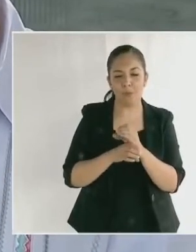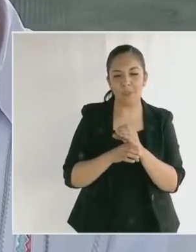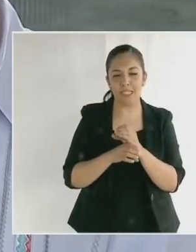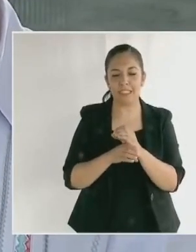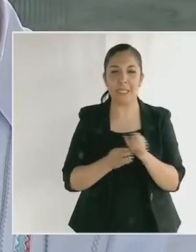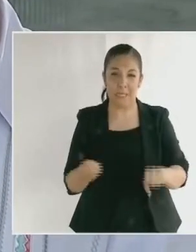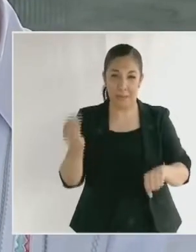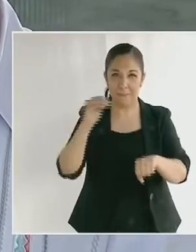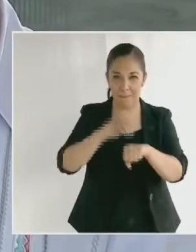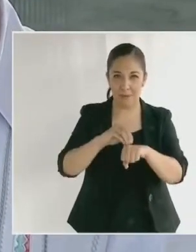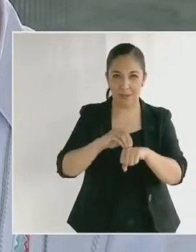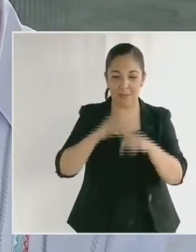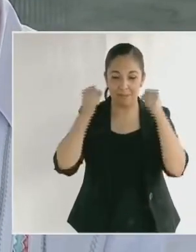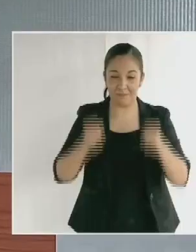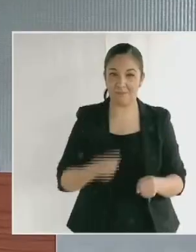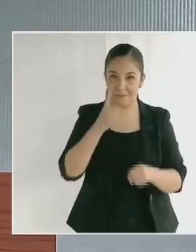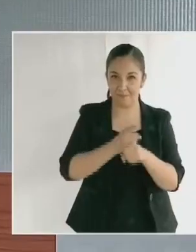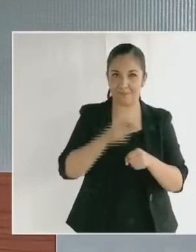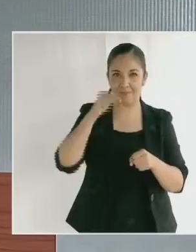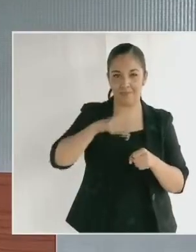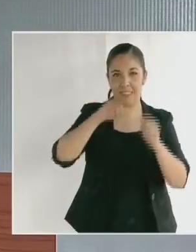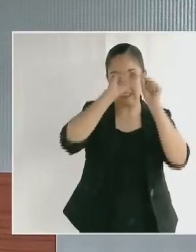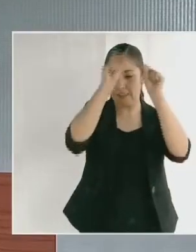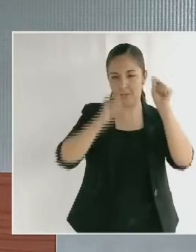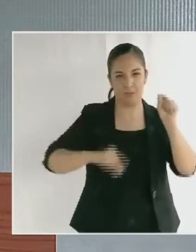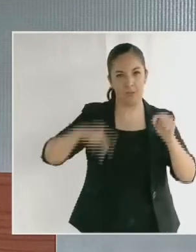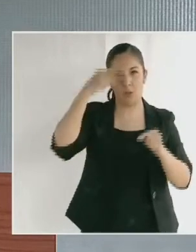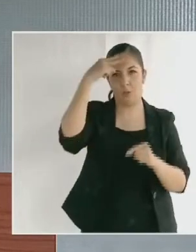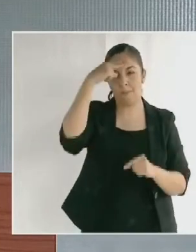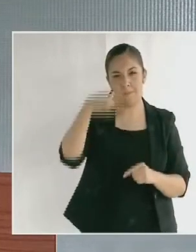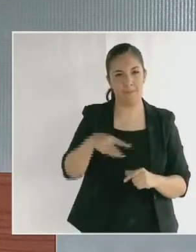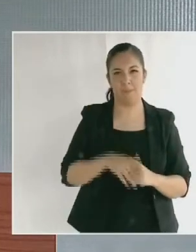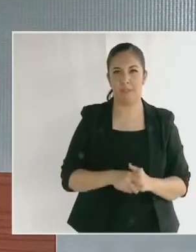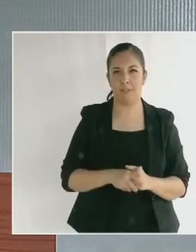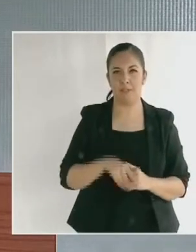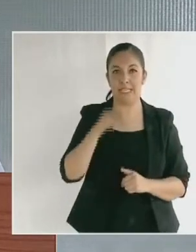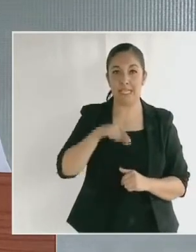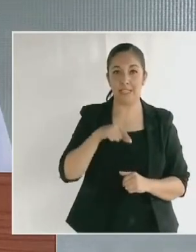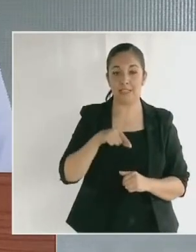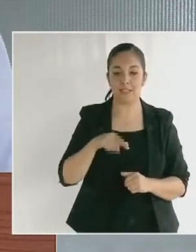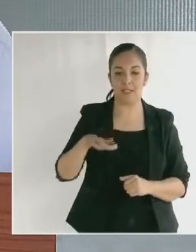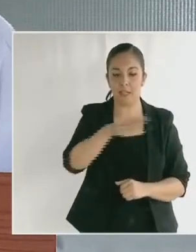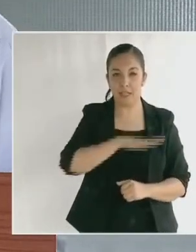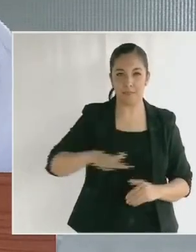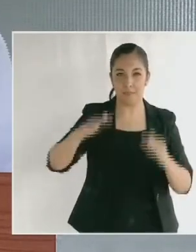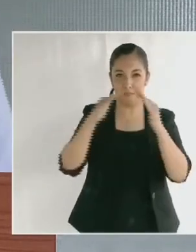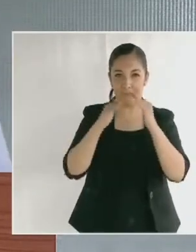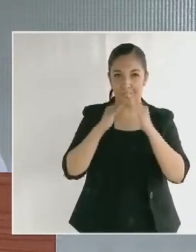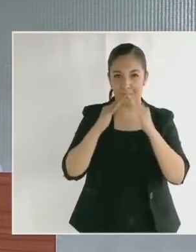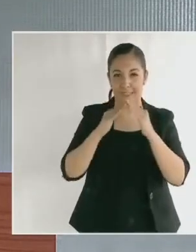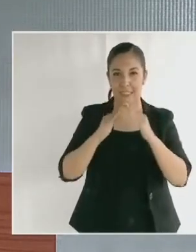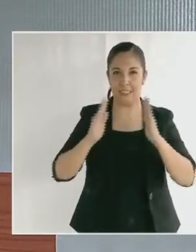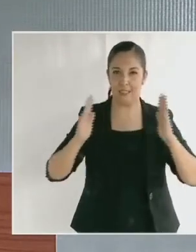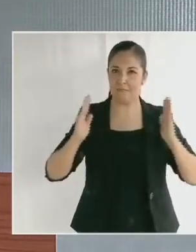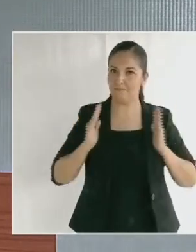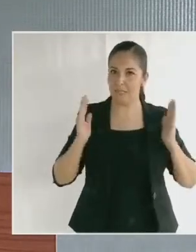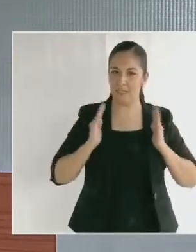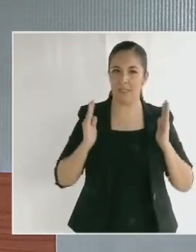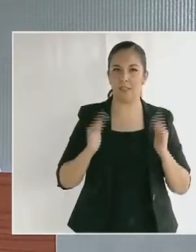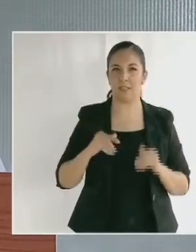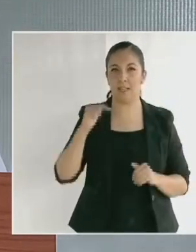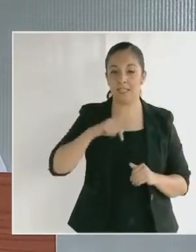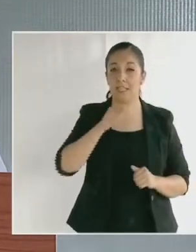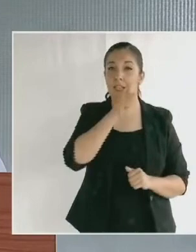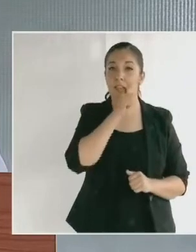en nuestro país. Este cuartel de Villa Ahumada, que es uno de los 12